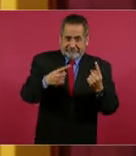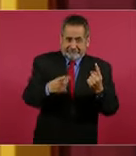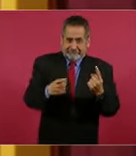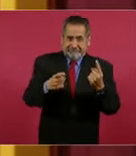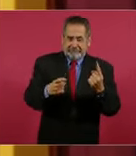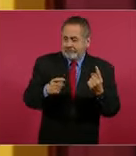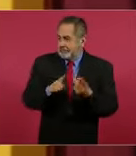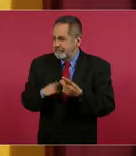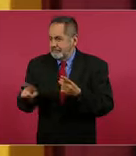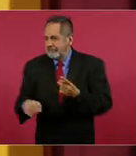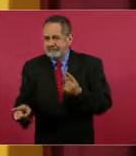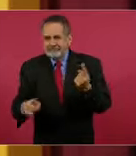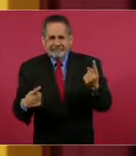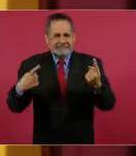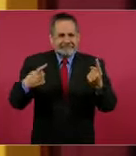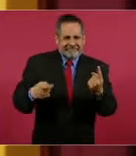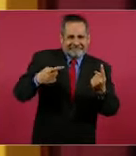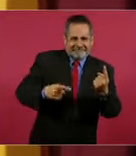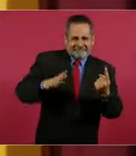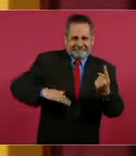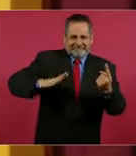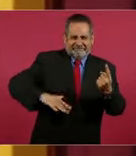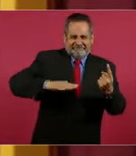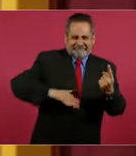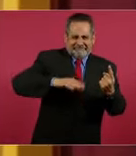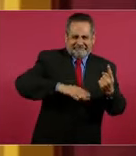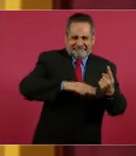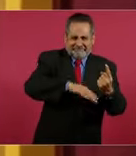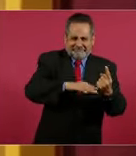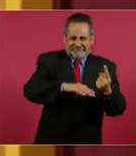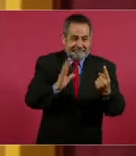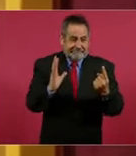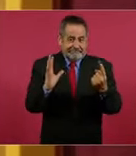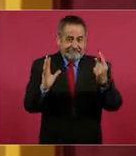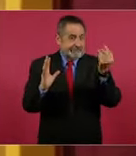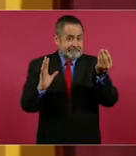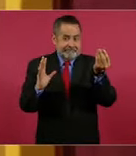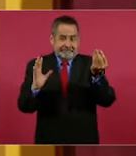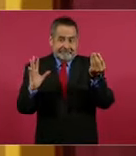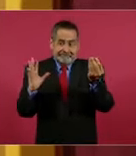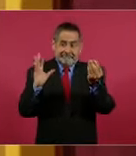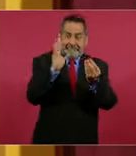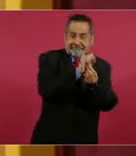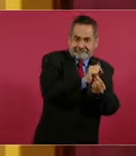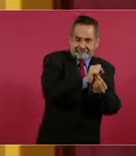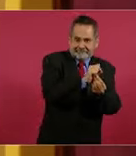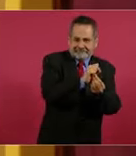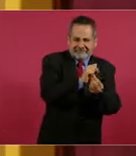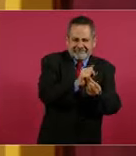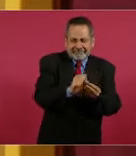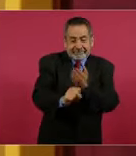sé dónde hasta el lugar en que había levantado el azteca.